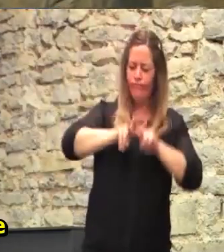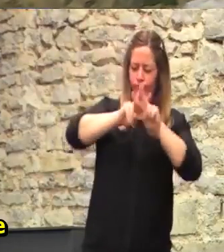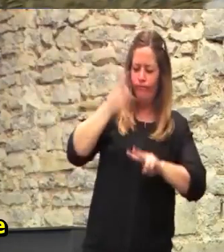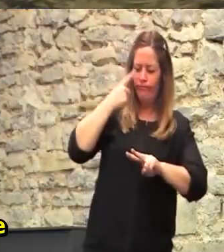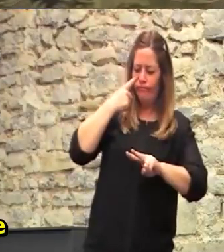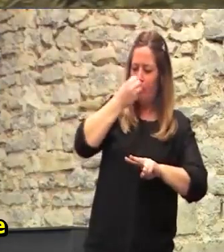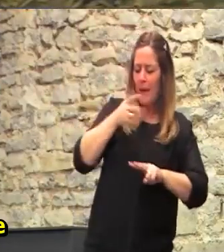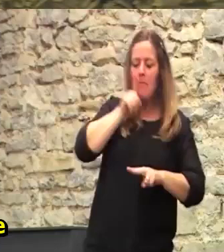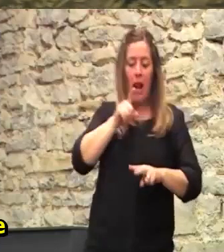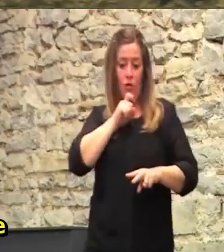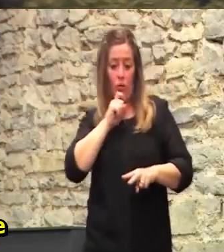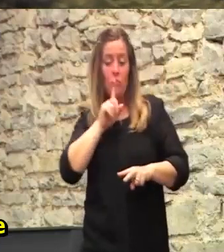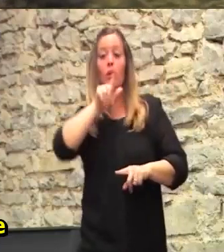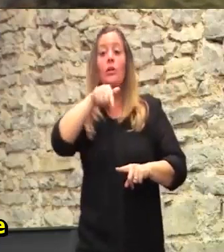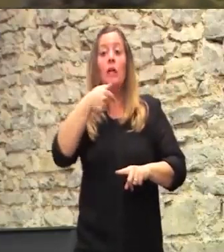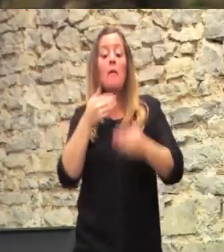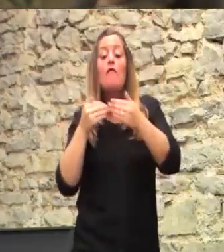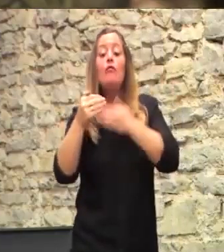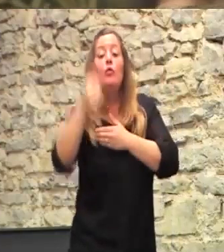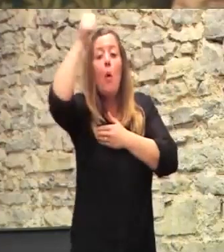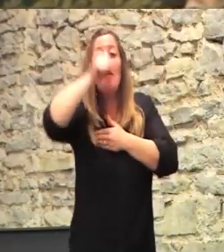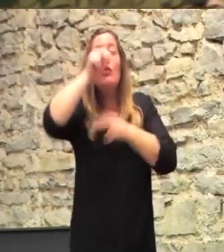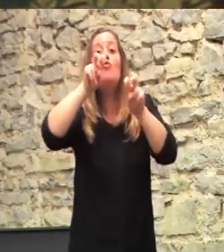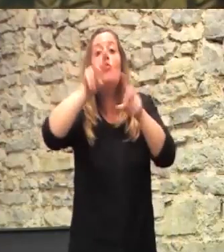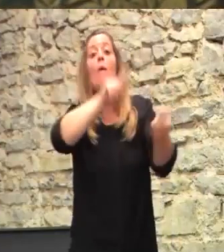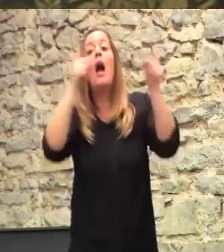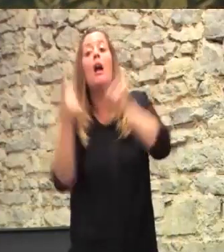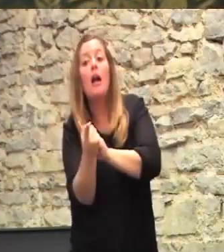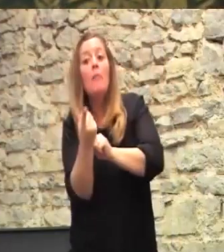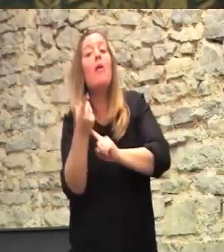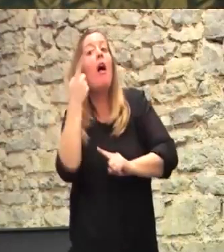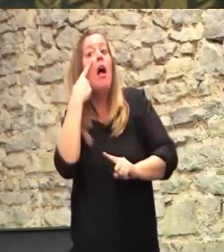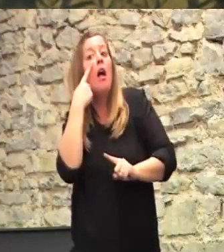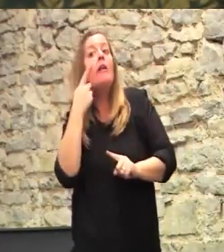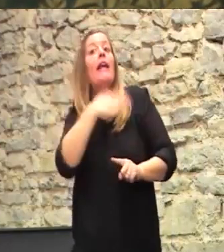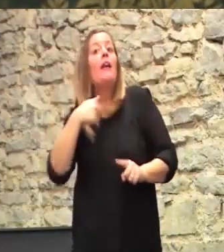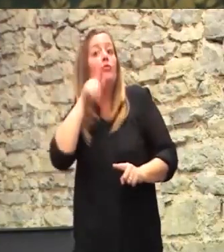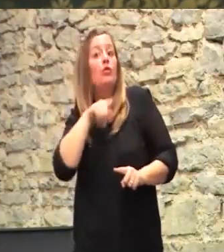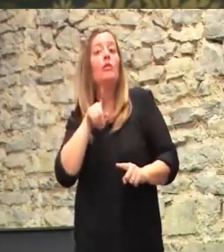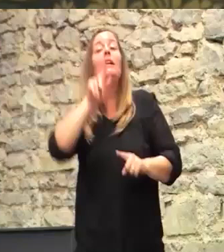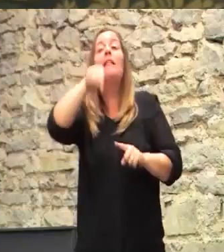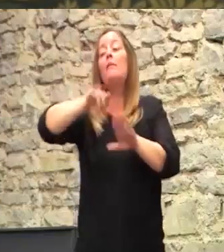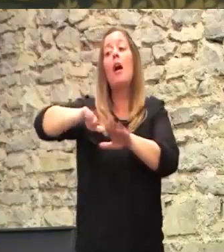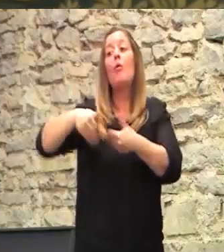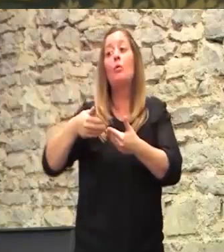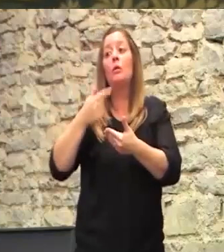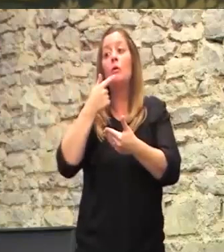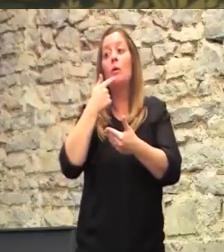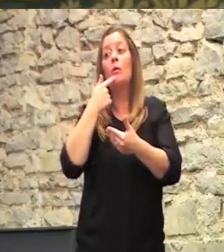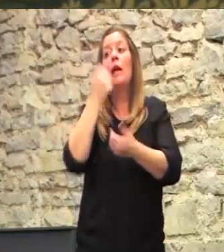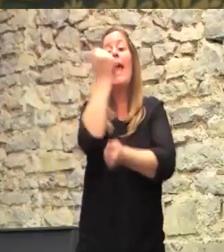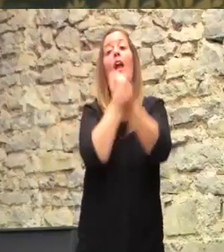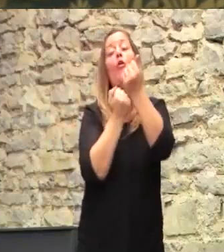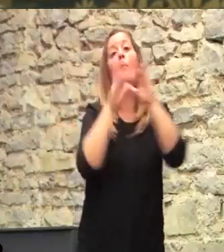propio de lo que debe de ser una nueva masculinidad y finalmente para concluir conocemos los aportes que nos proponen desde la